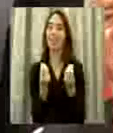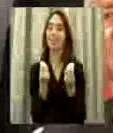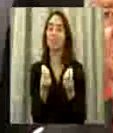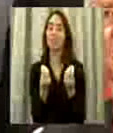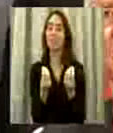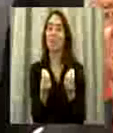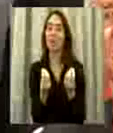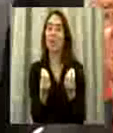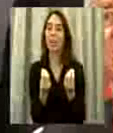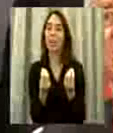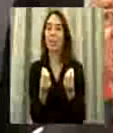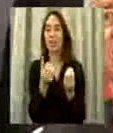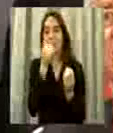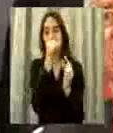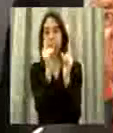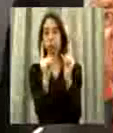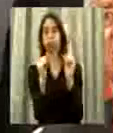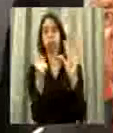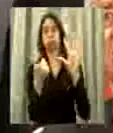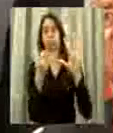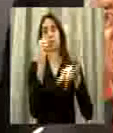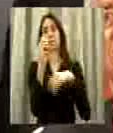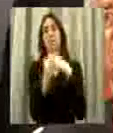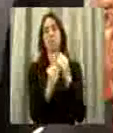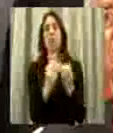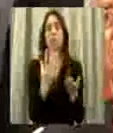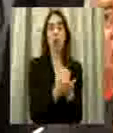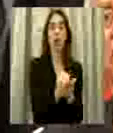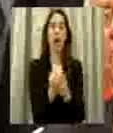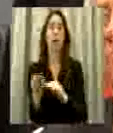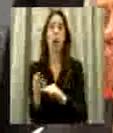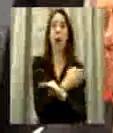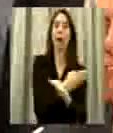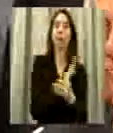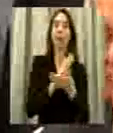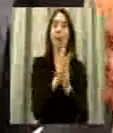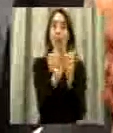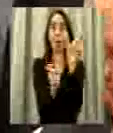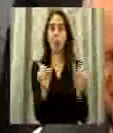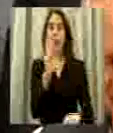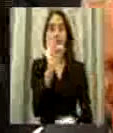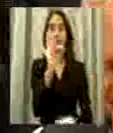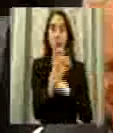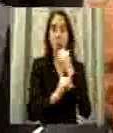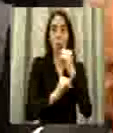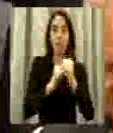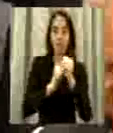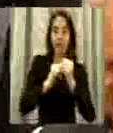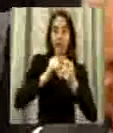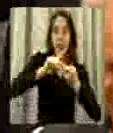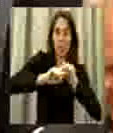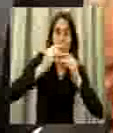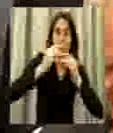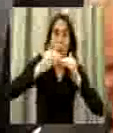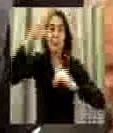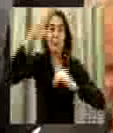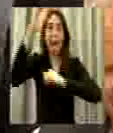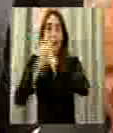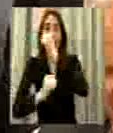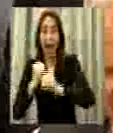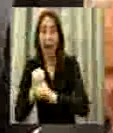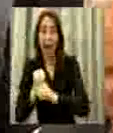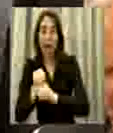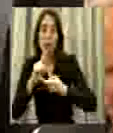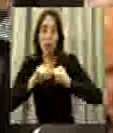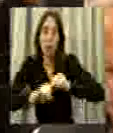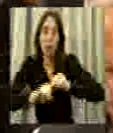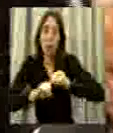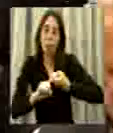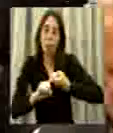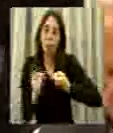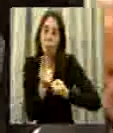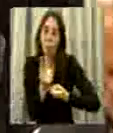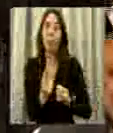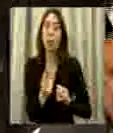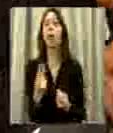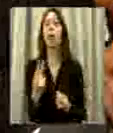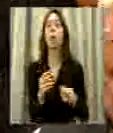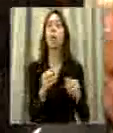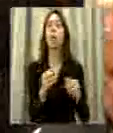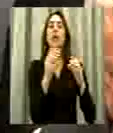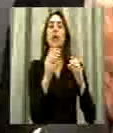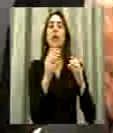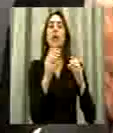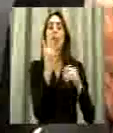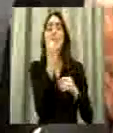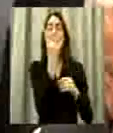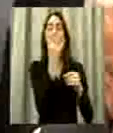es una muy buena periodo, así es que logramos adelantarlo. Para todos los que tienen 50 o más años de casado pueden y pertenecen a los